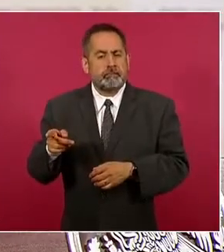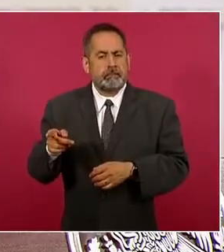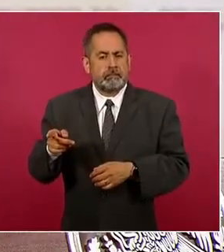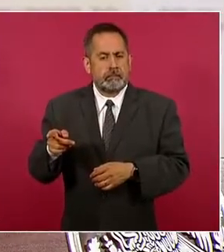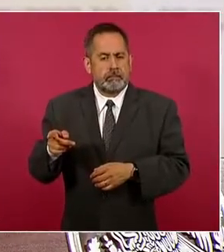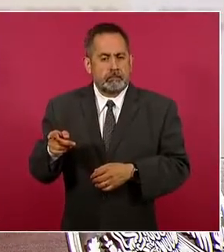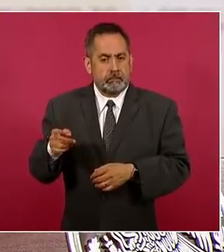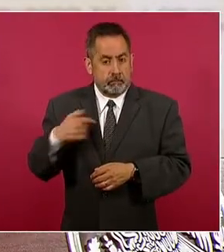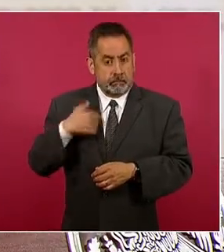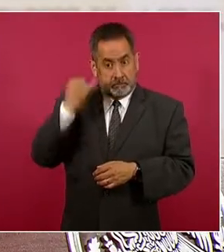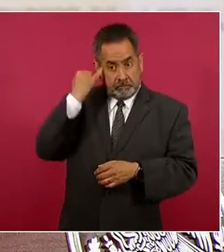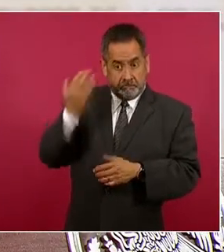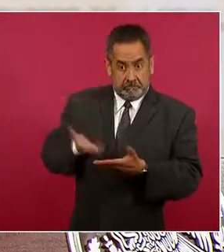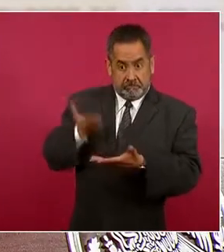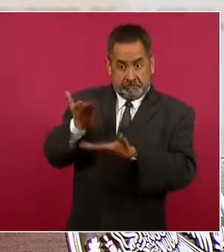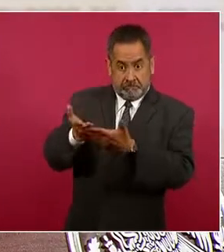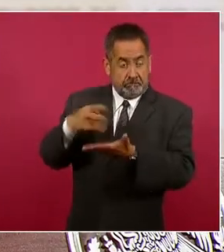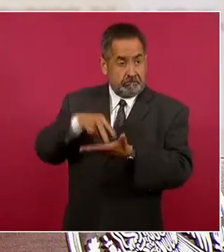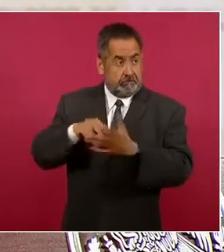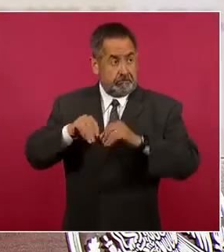desde que lo planteé aquí,